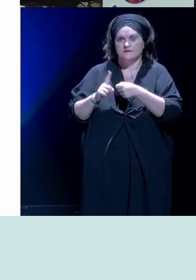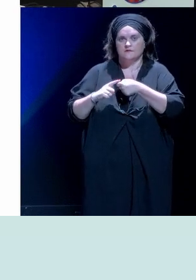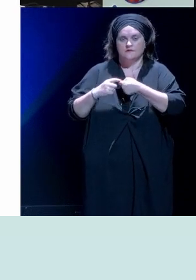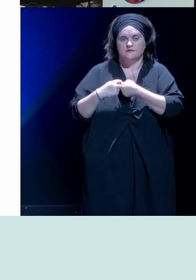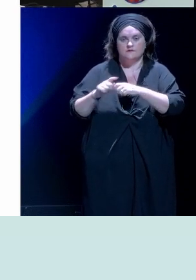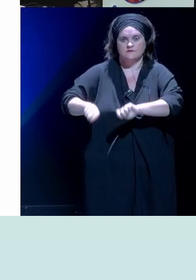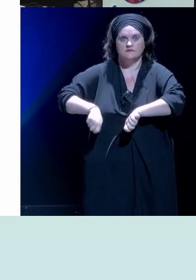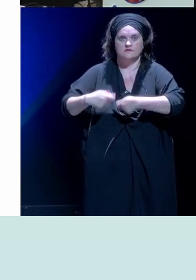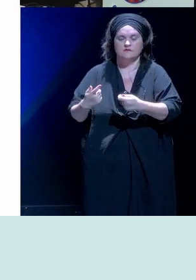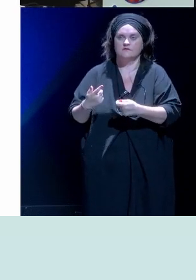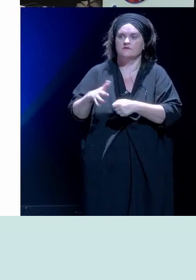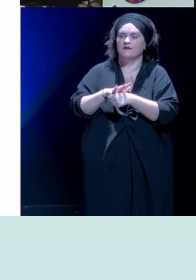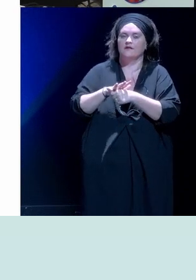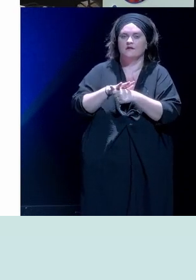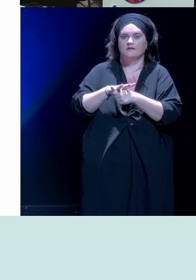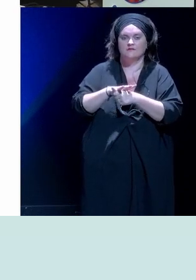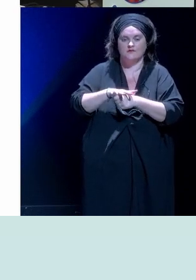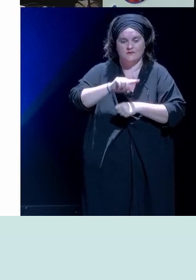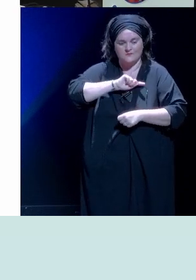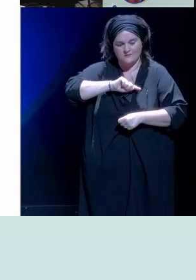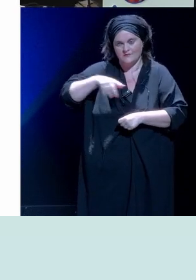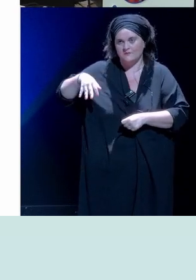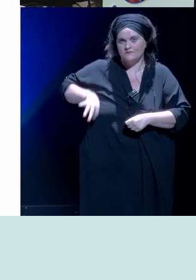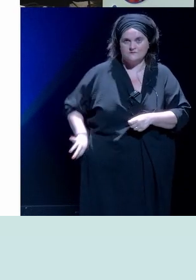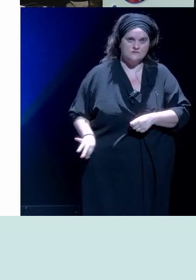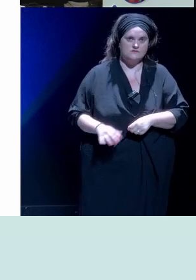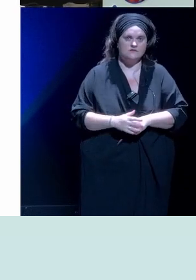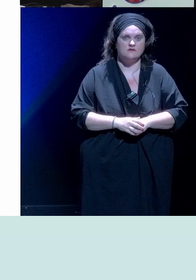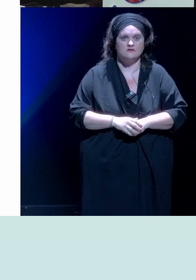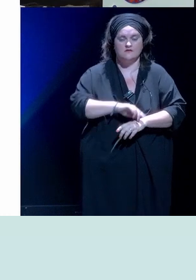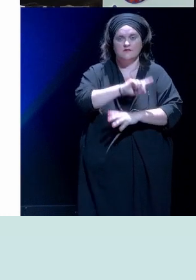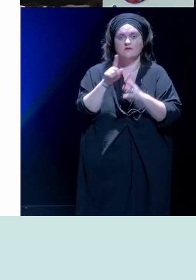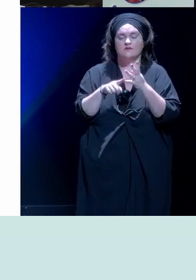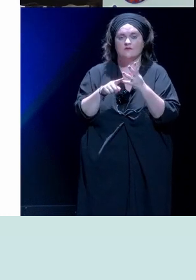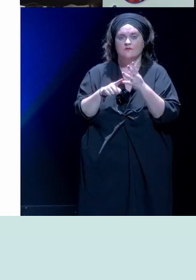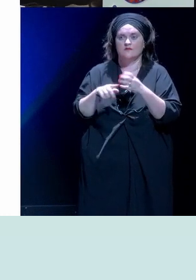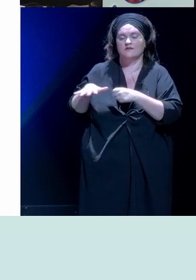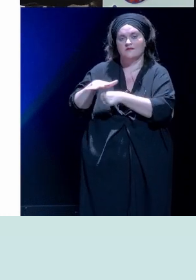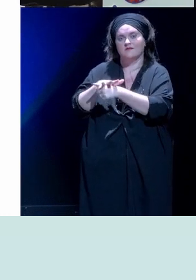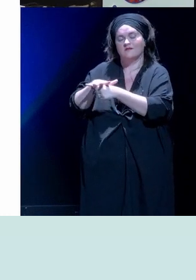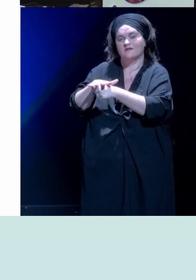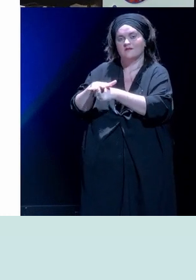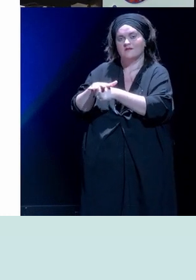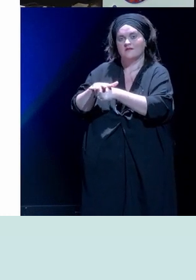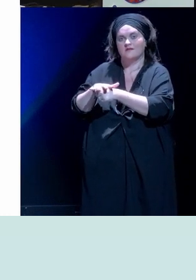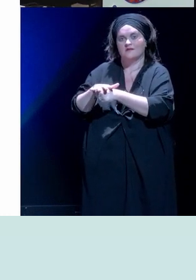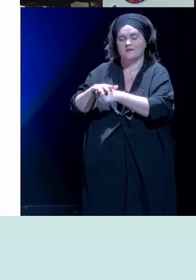orgánica tiene que ver con la esfera de la moral profesional y el vínculo de ciudadanía con la moral cívica.